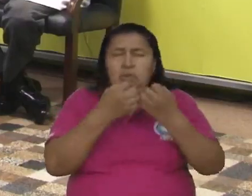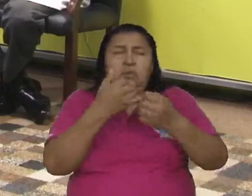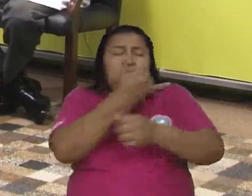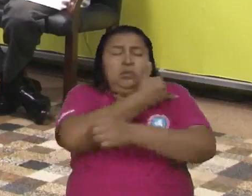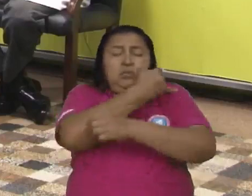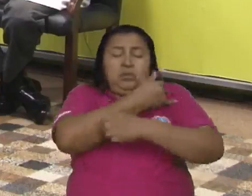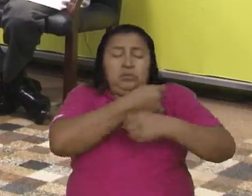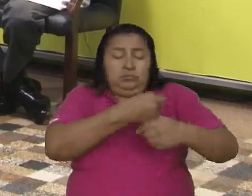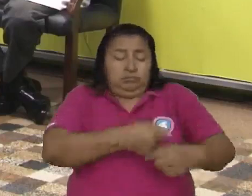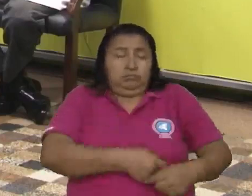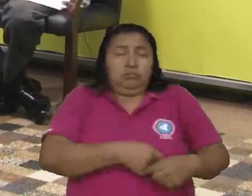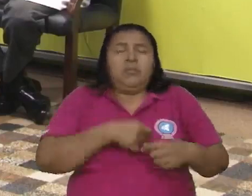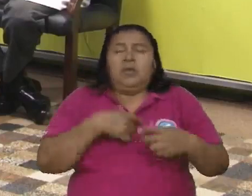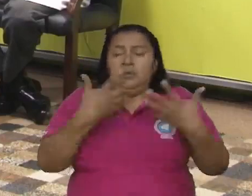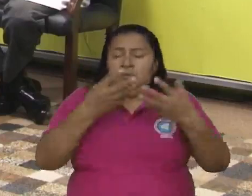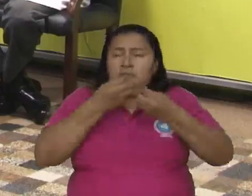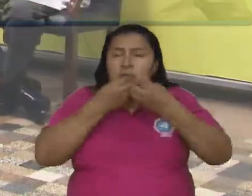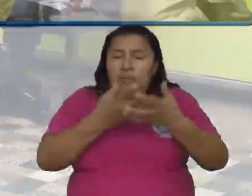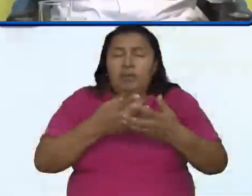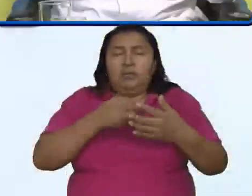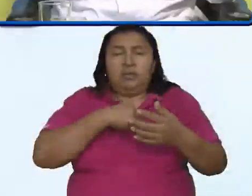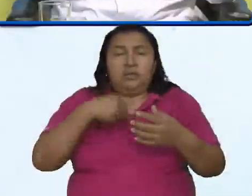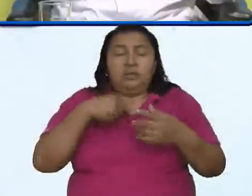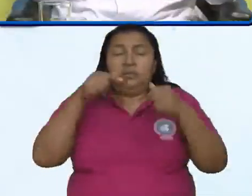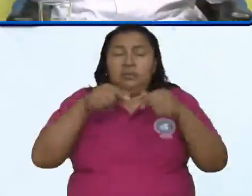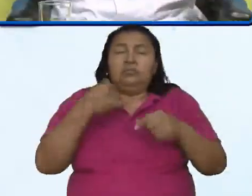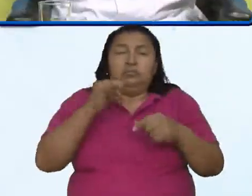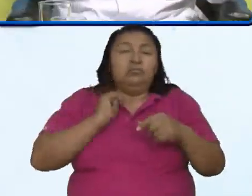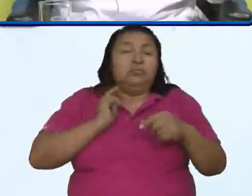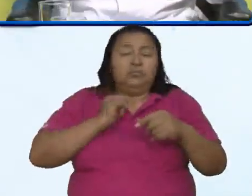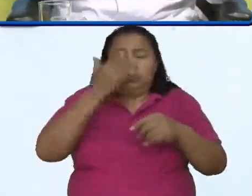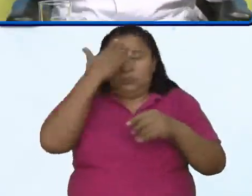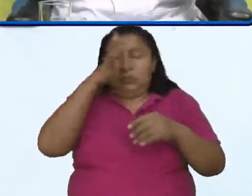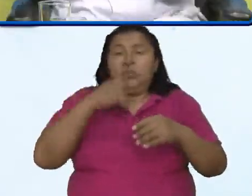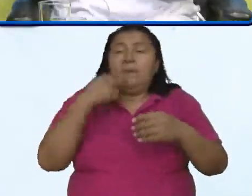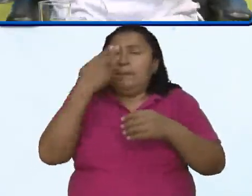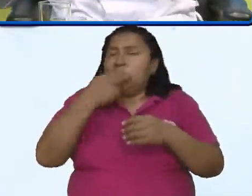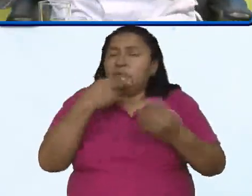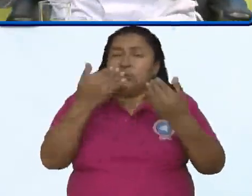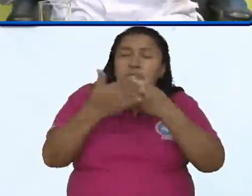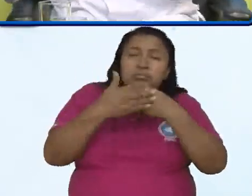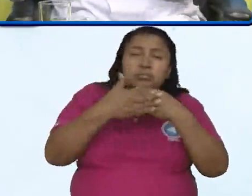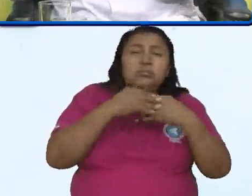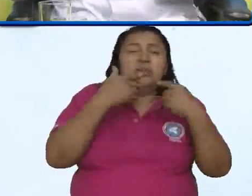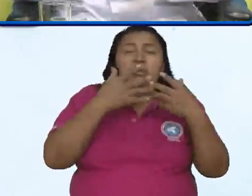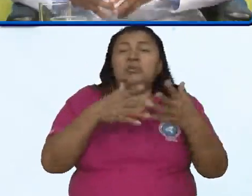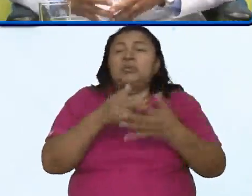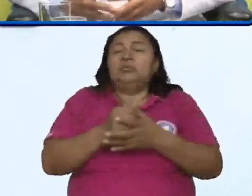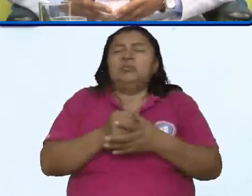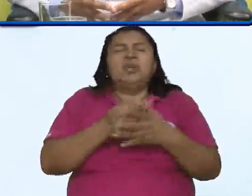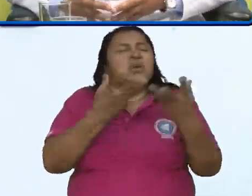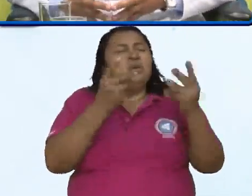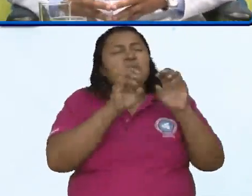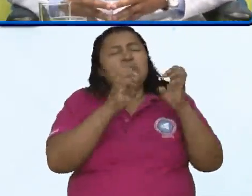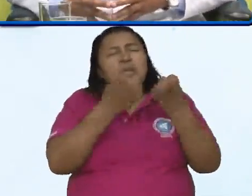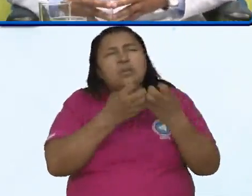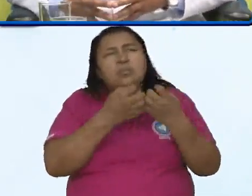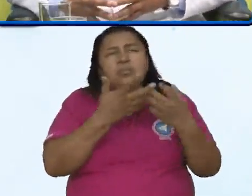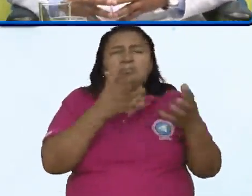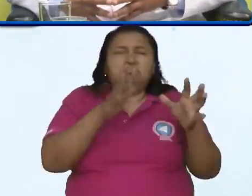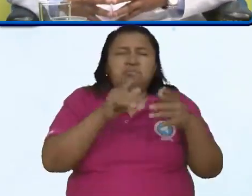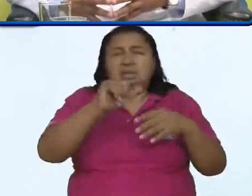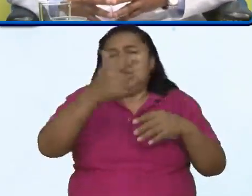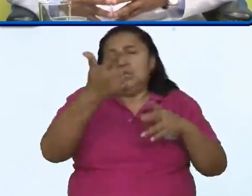está empapado de este tema, ¿ya? Y todos los ginecólogos saben y nos consultan, incluso somos... ¿De cuánto es el equipo de anestesiólogos? Nosotros somos